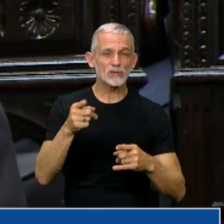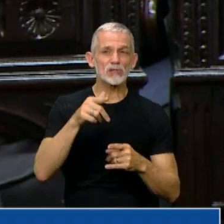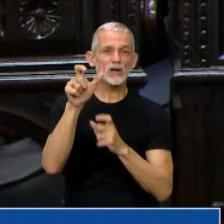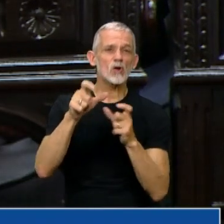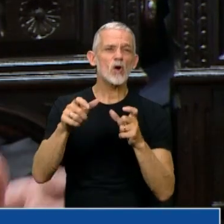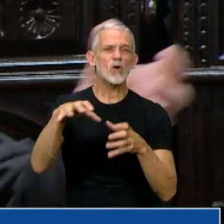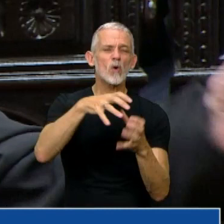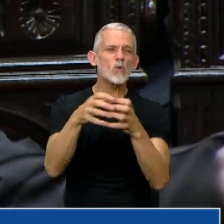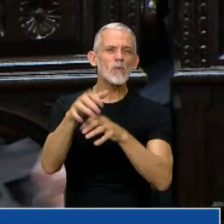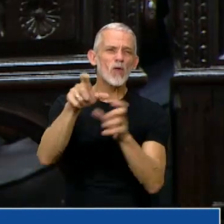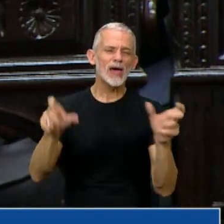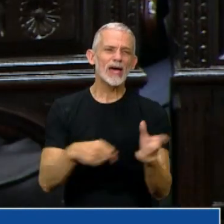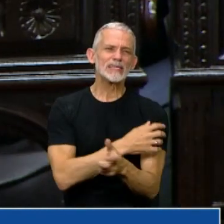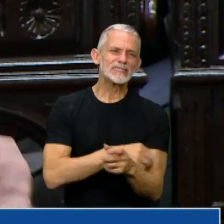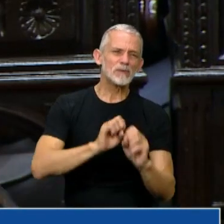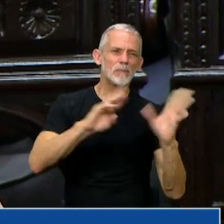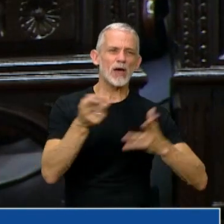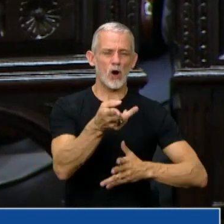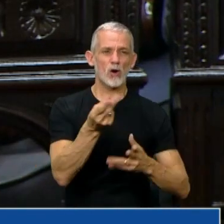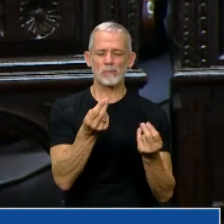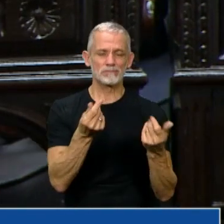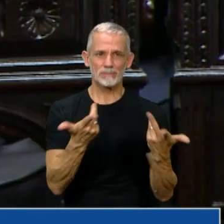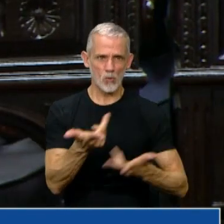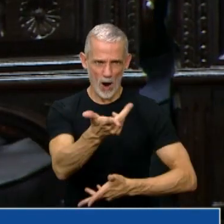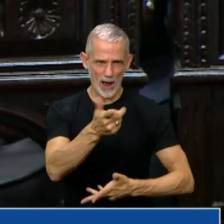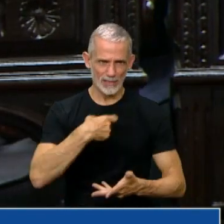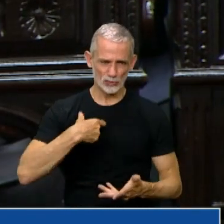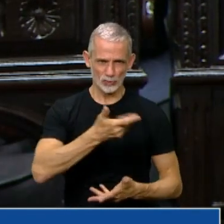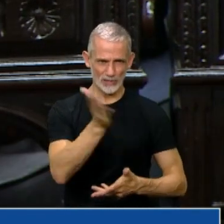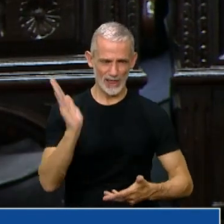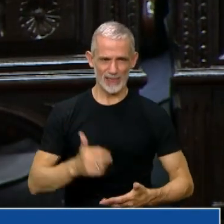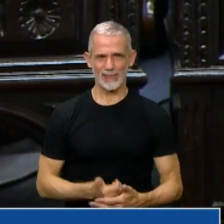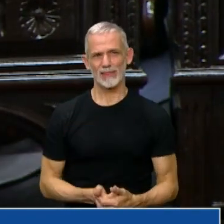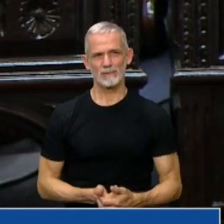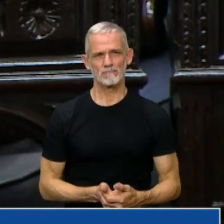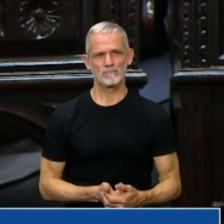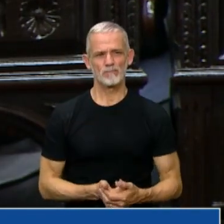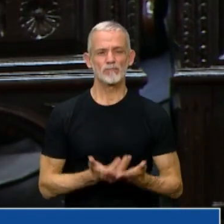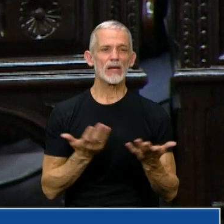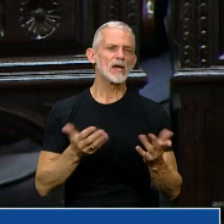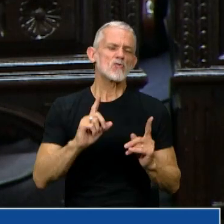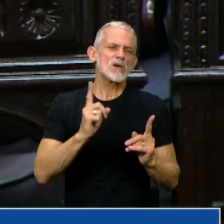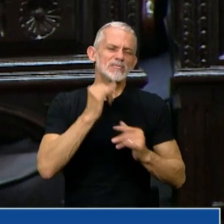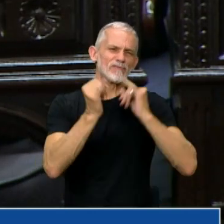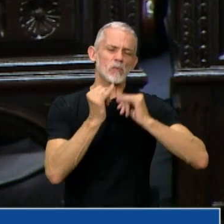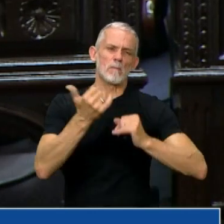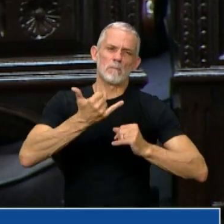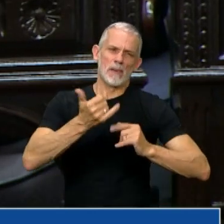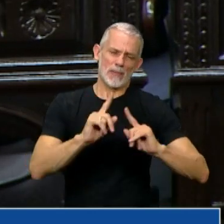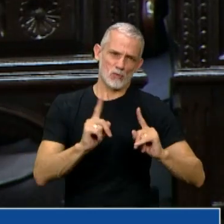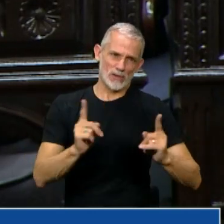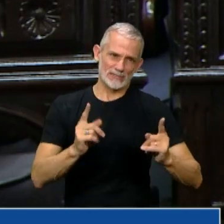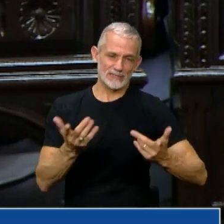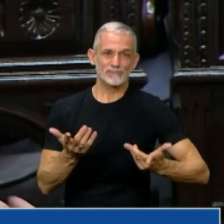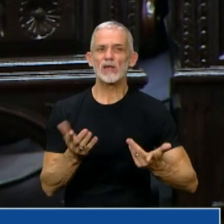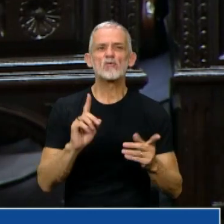aquellos sectores más afectados, más castigados de la sociedad. No es un dato menor y